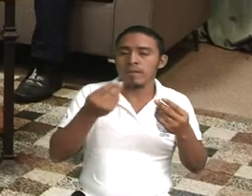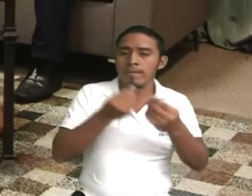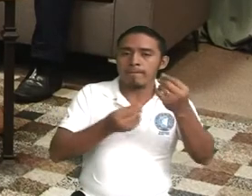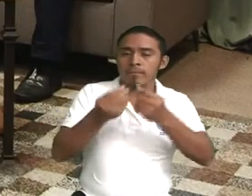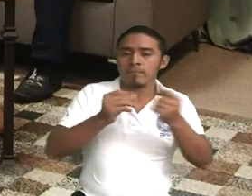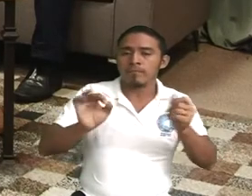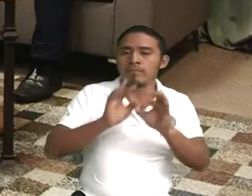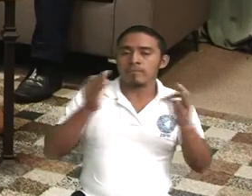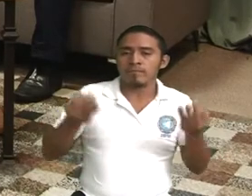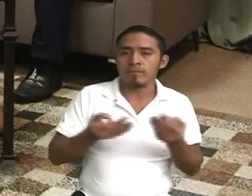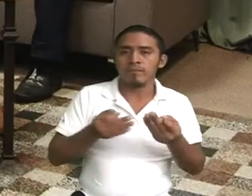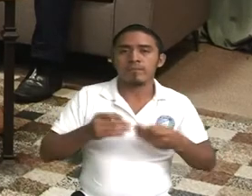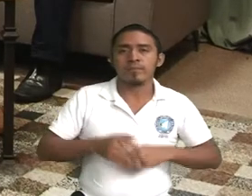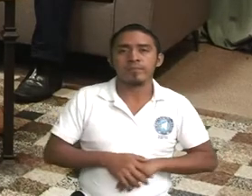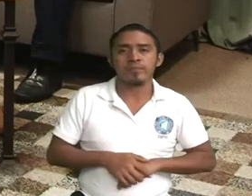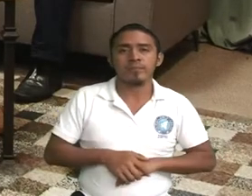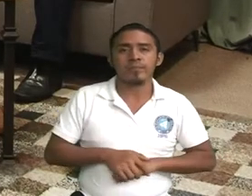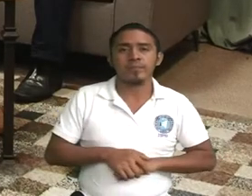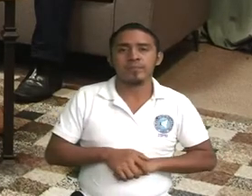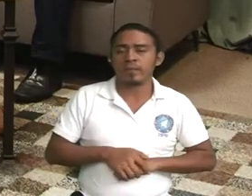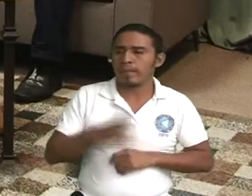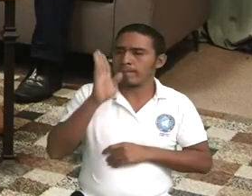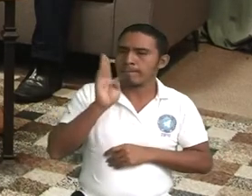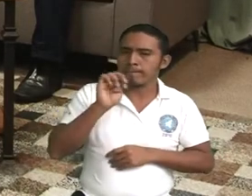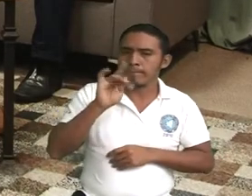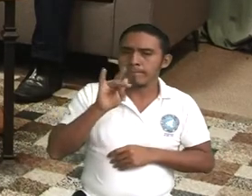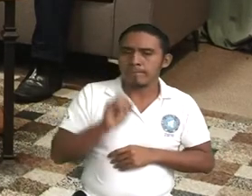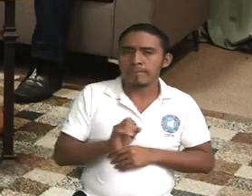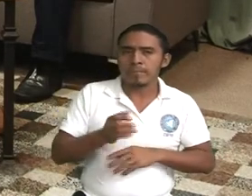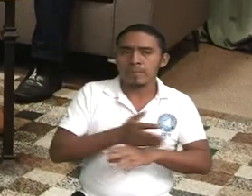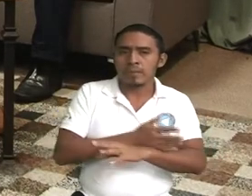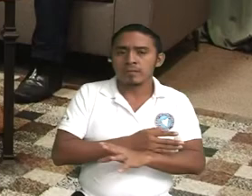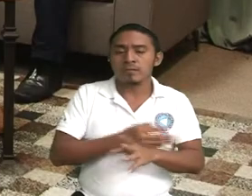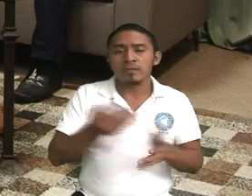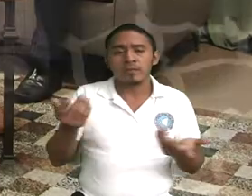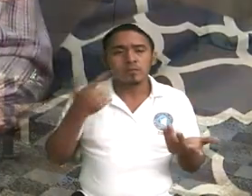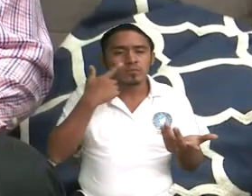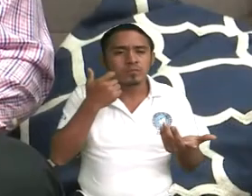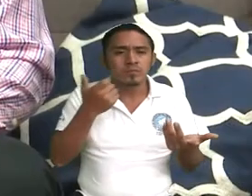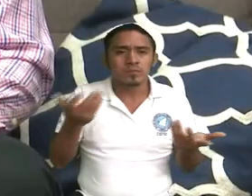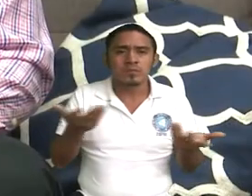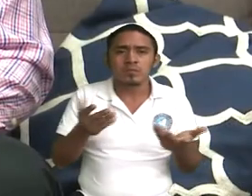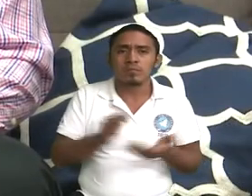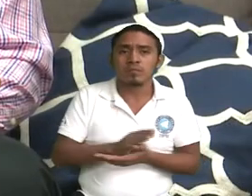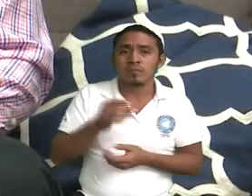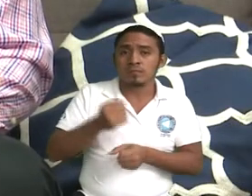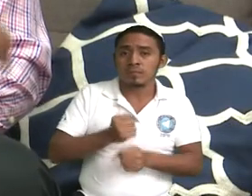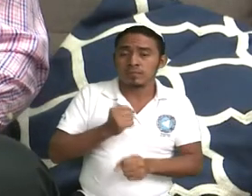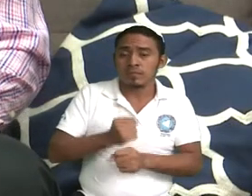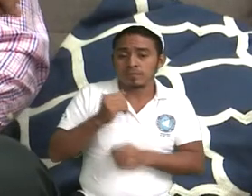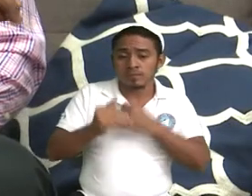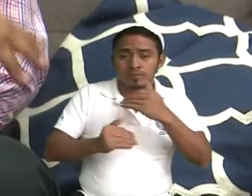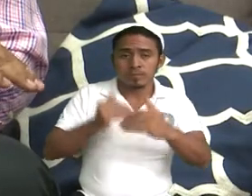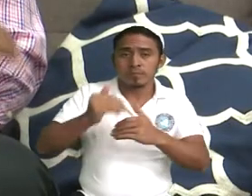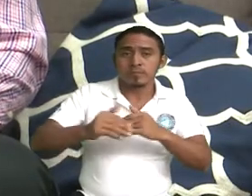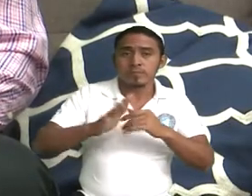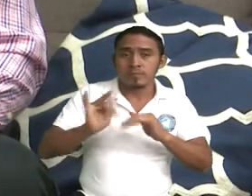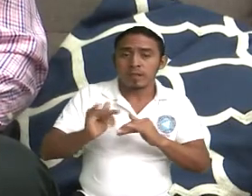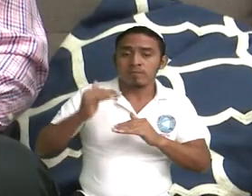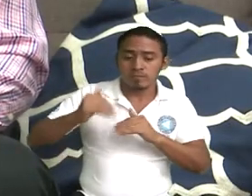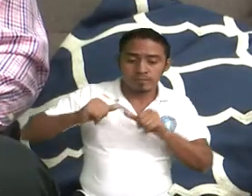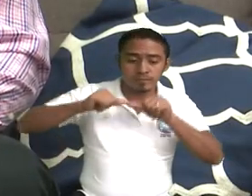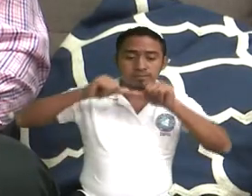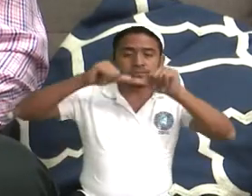Bueno, pues compañero Benito, antes de irnos a la pausa, ¿no? Conocer un poquito el ciclo de trabajo de cara a lo que